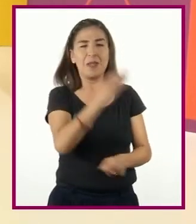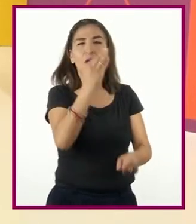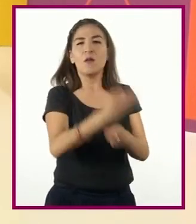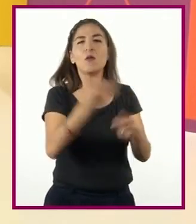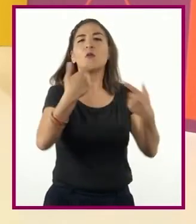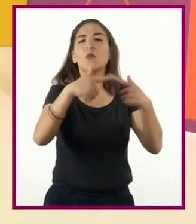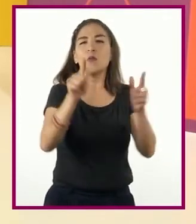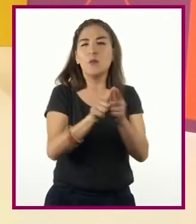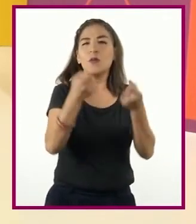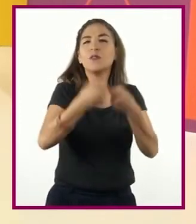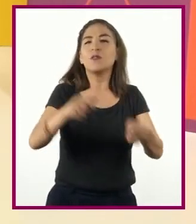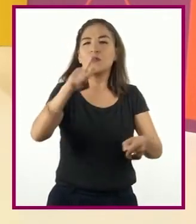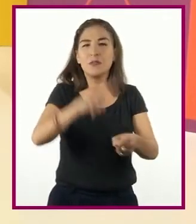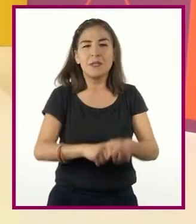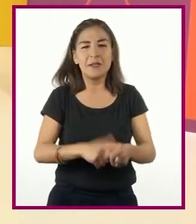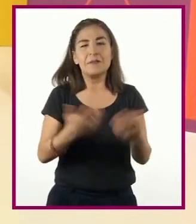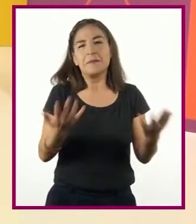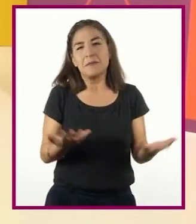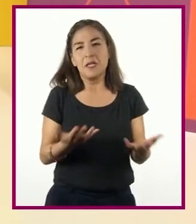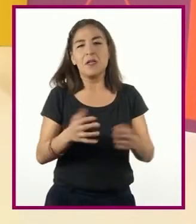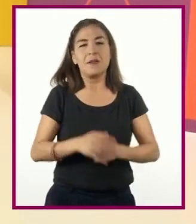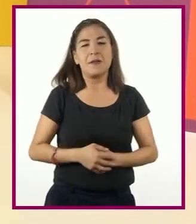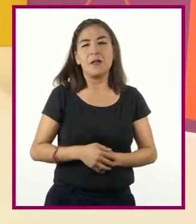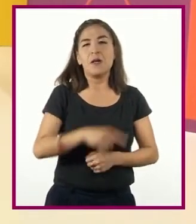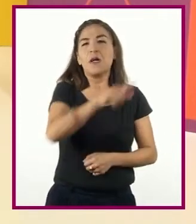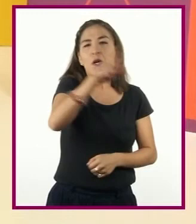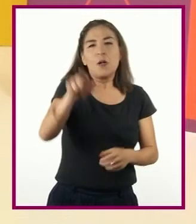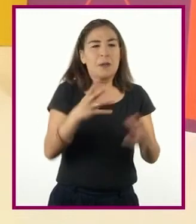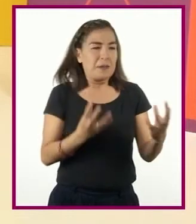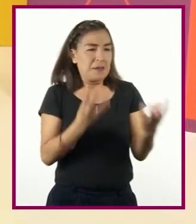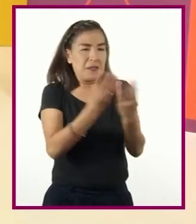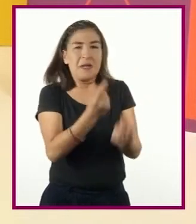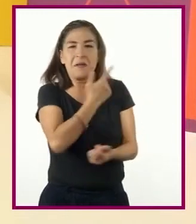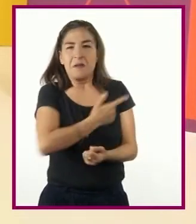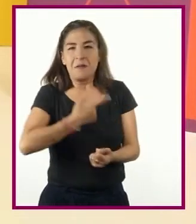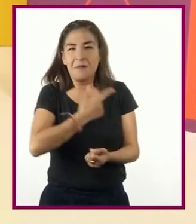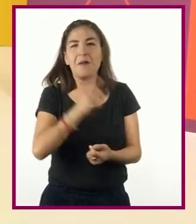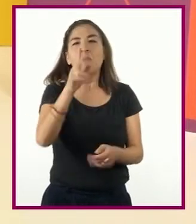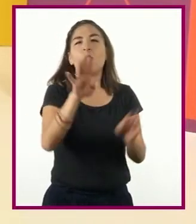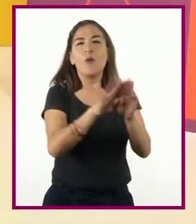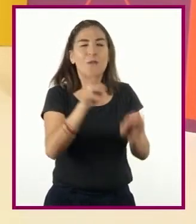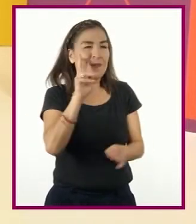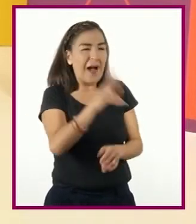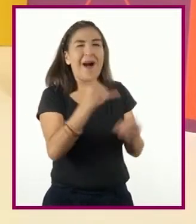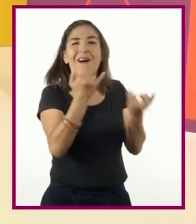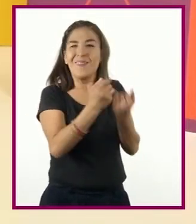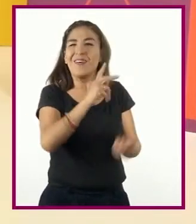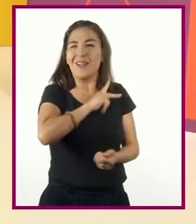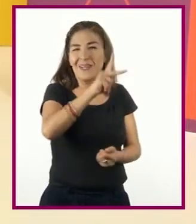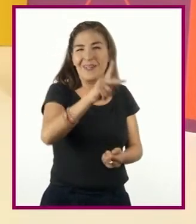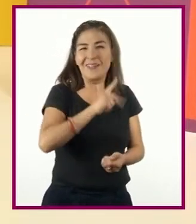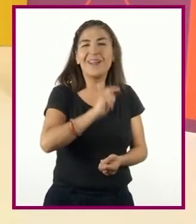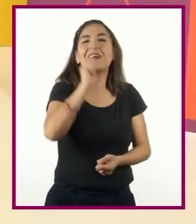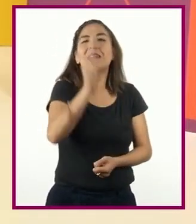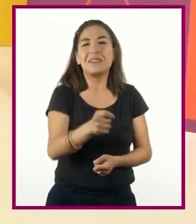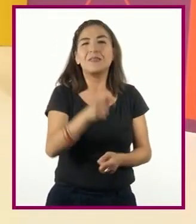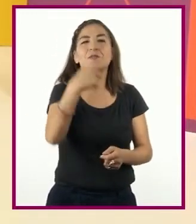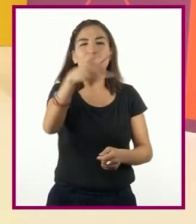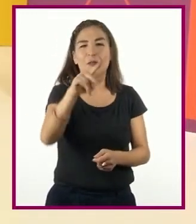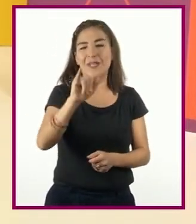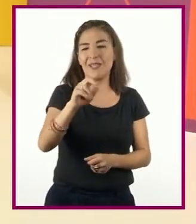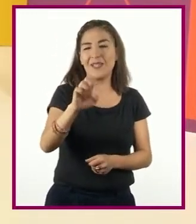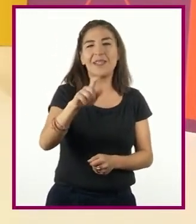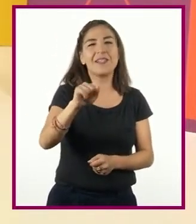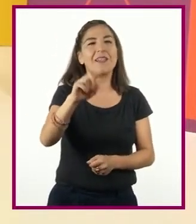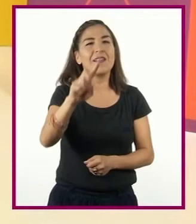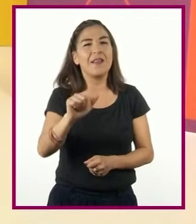diversos grupos sociales, ya sean sus grupos de pertenencia o con los que se identifican, influyen en su identidad, ya sea